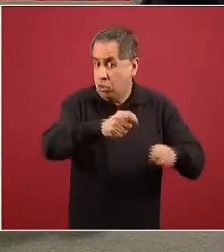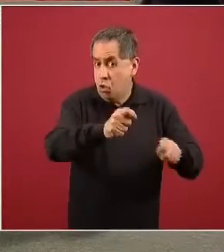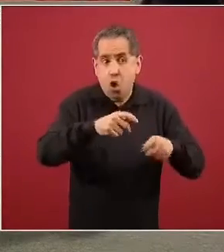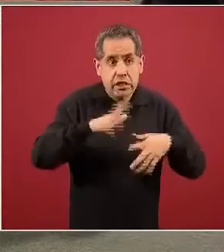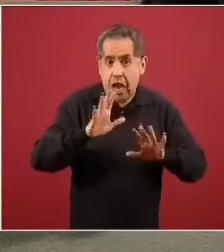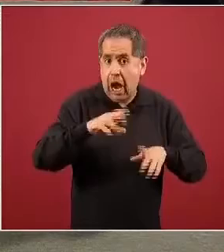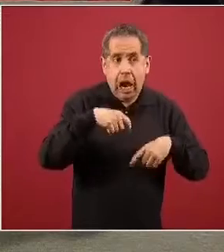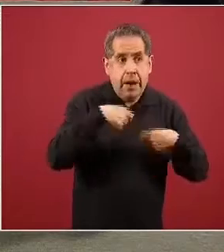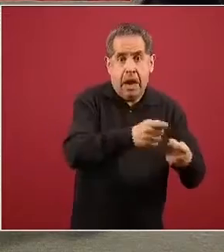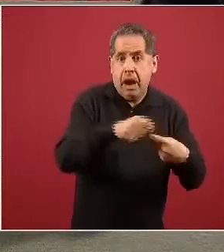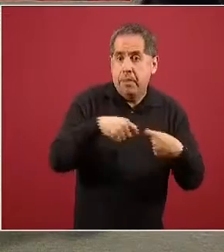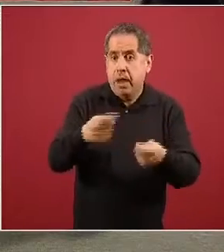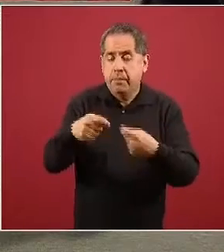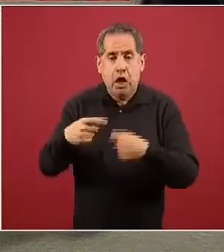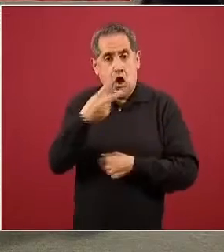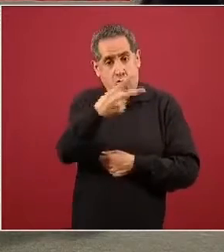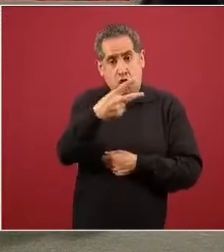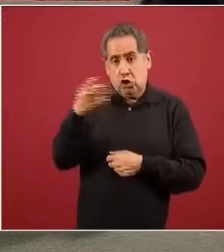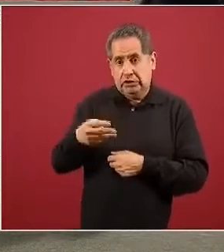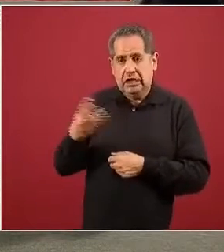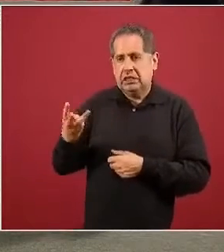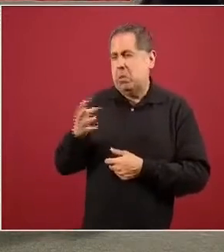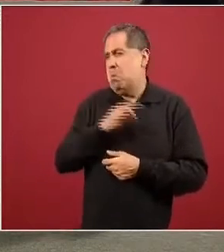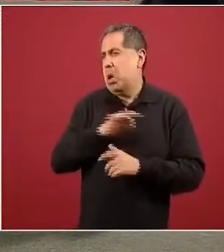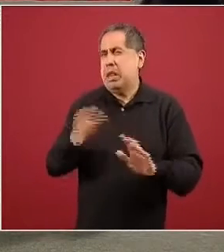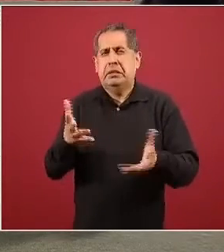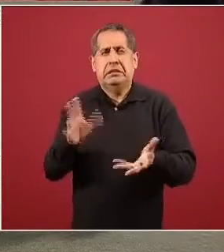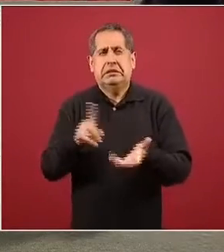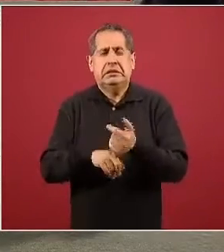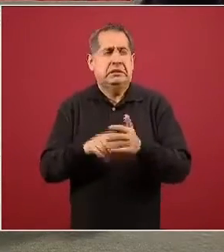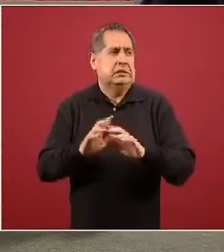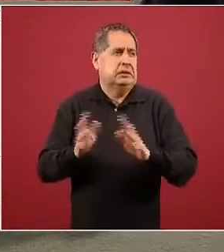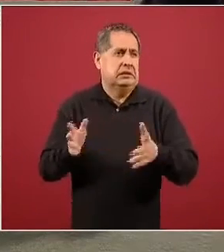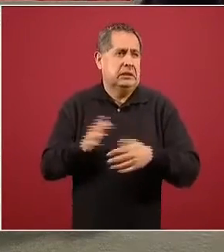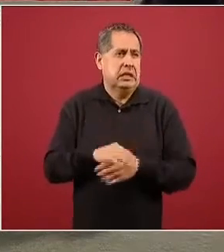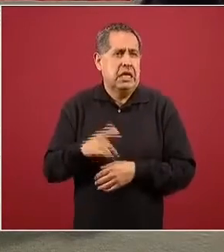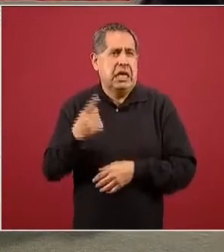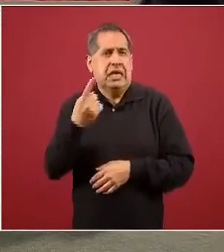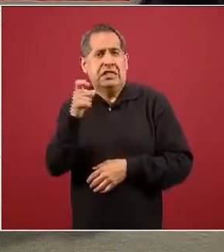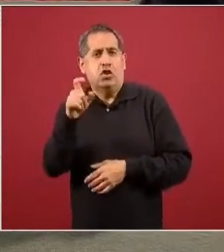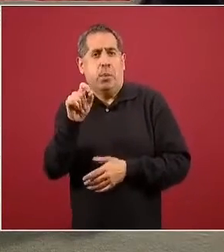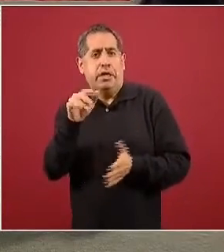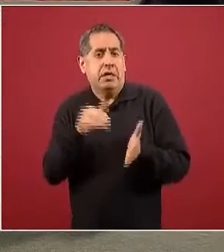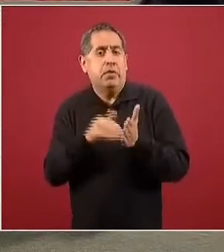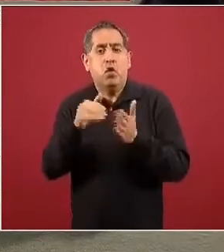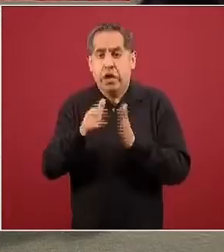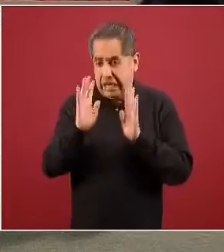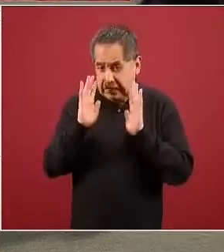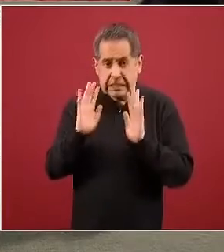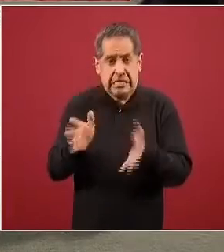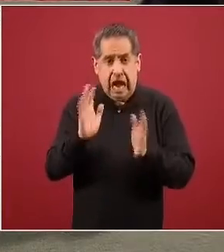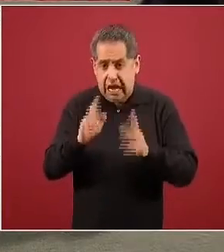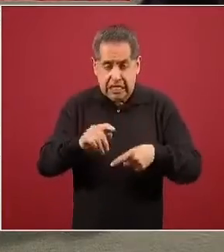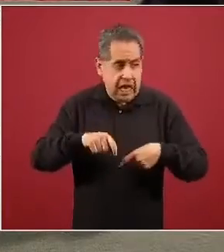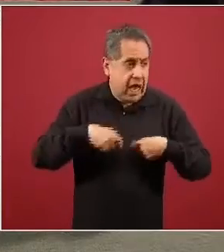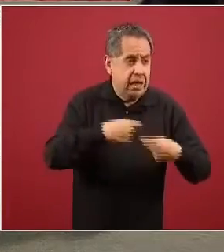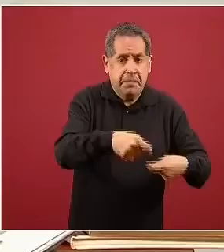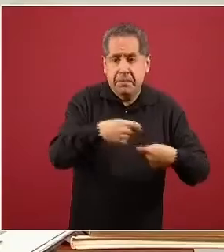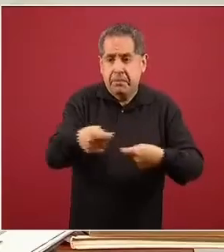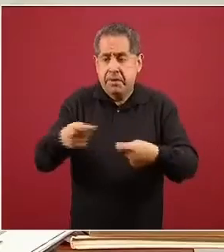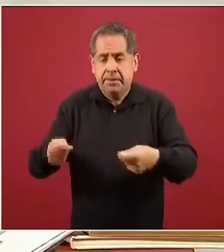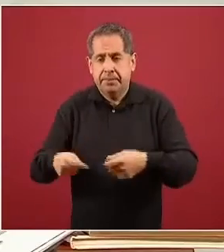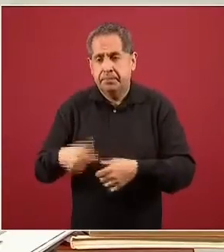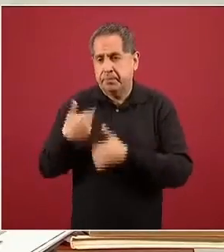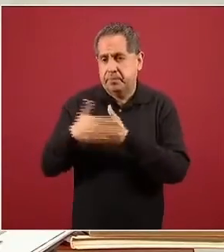estados, 2/3, o sea, alrededor de 120 millones más o menos, y en